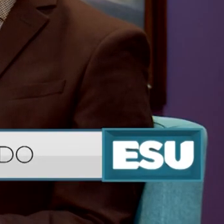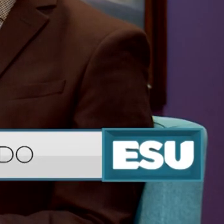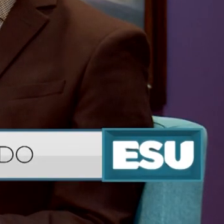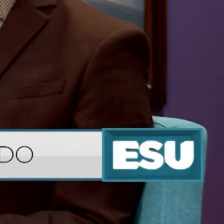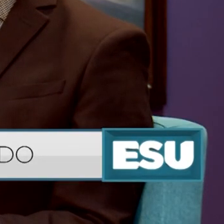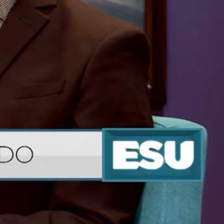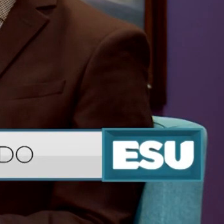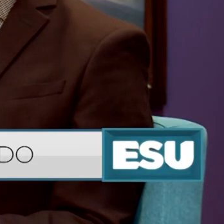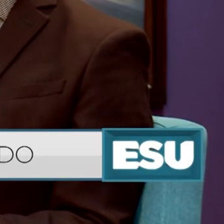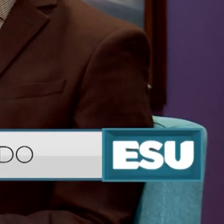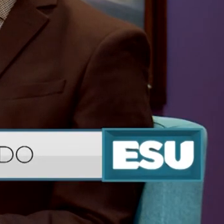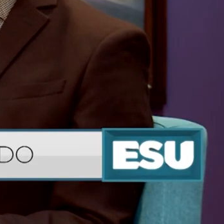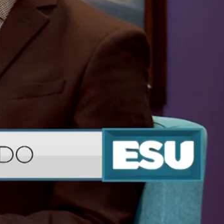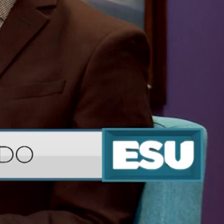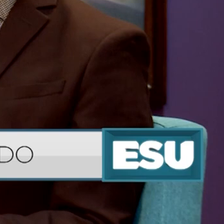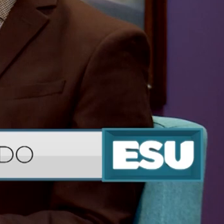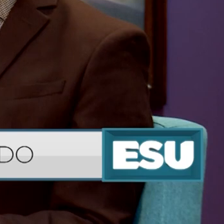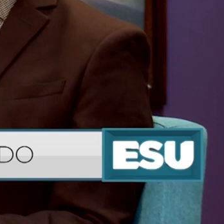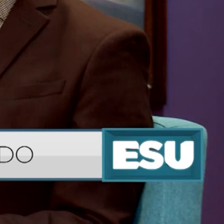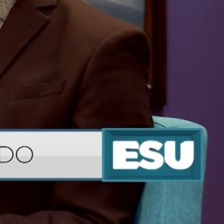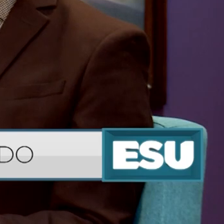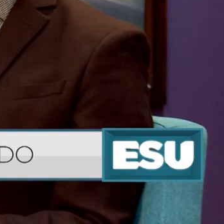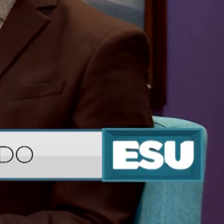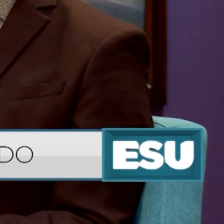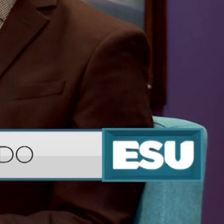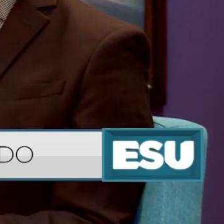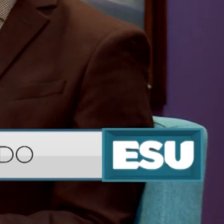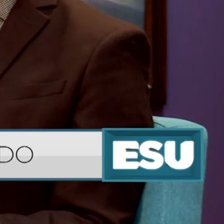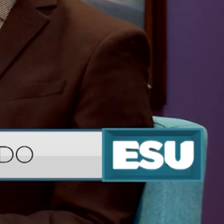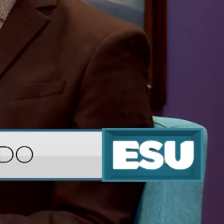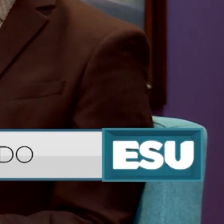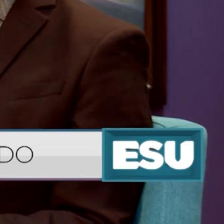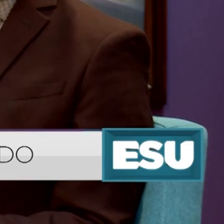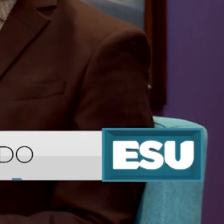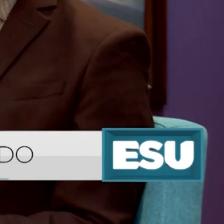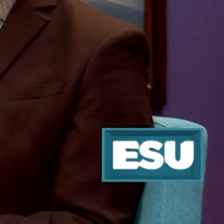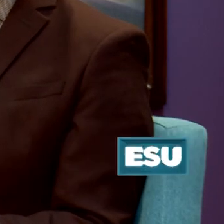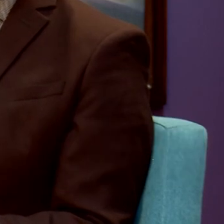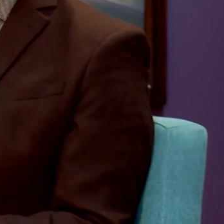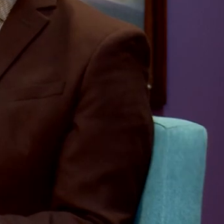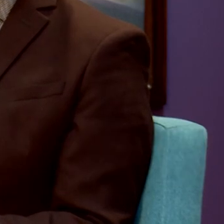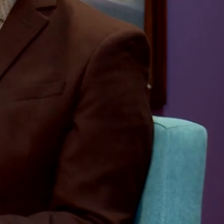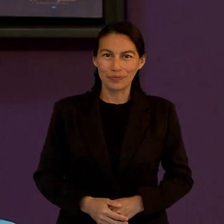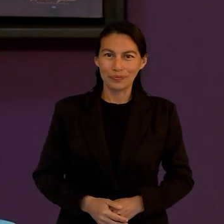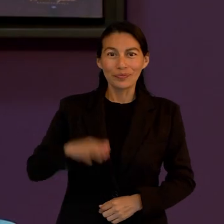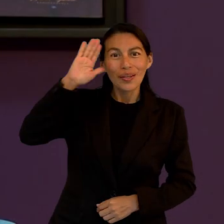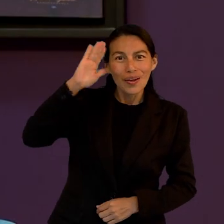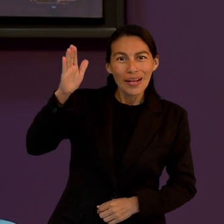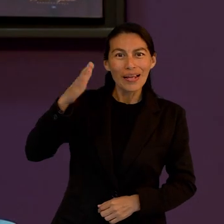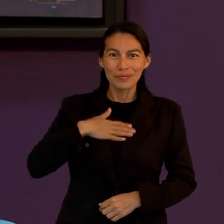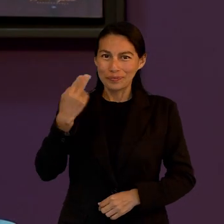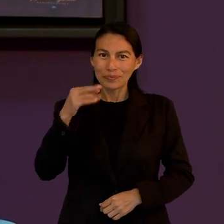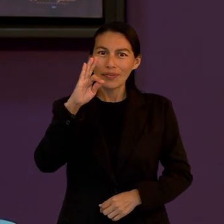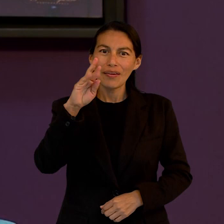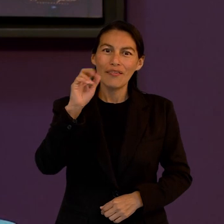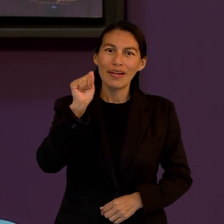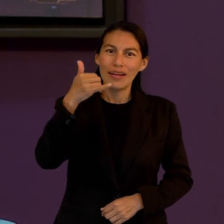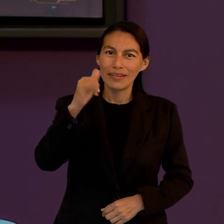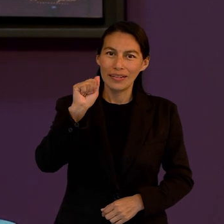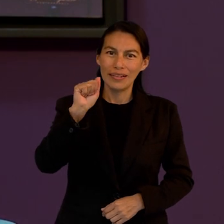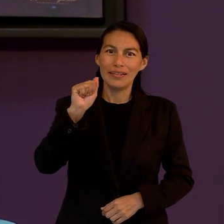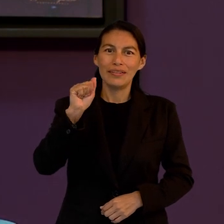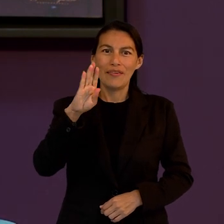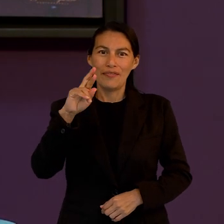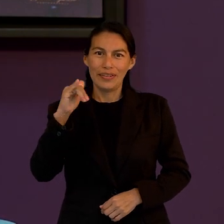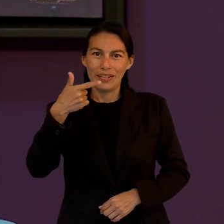y estoy pastor de la escuela de ciencias estomatológicas aquí en la universidad de montemorelos hola yo soy frania brígido